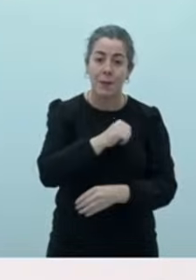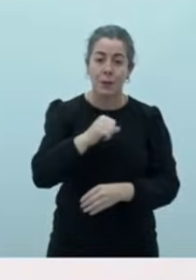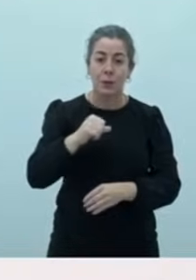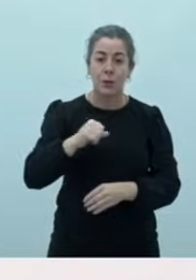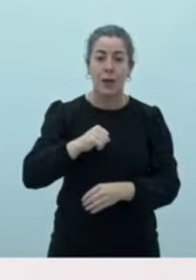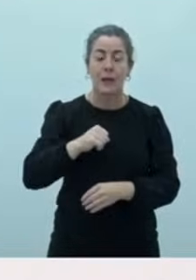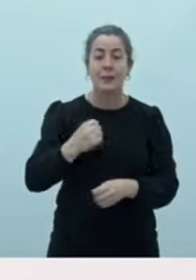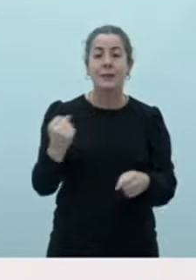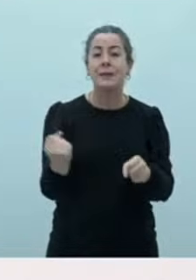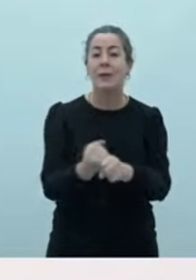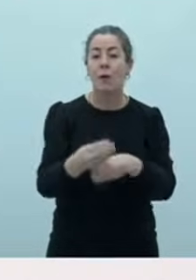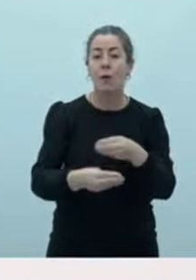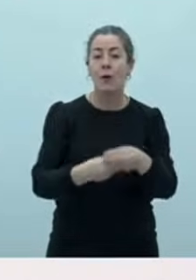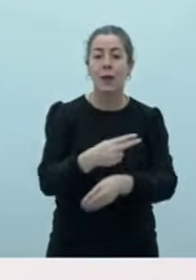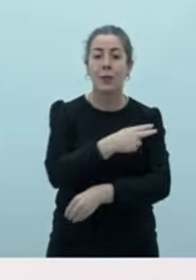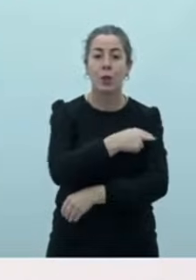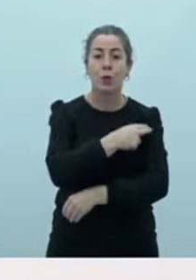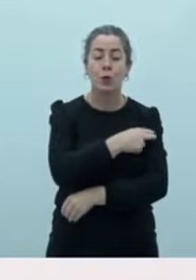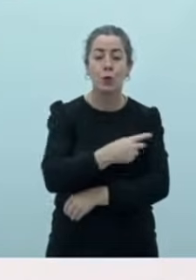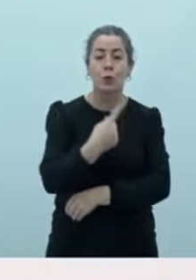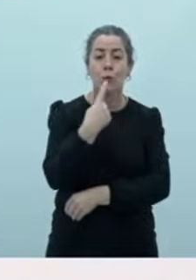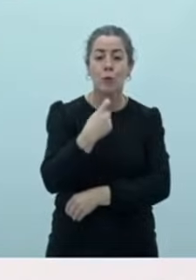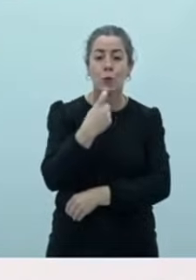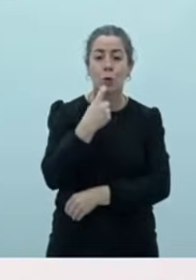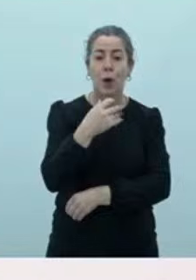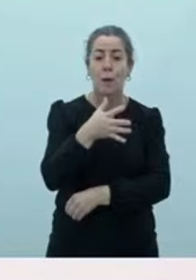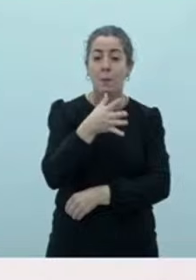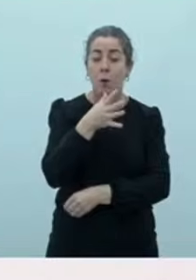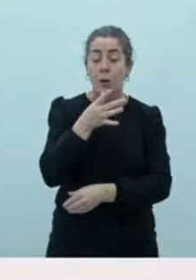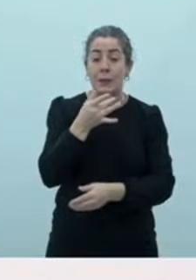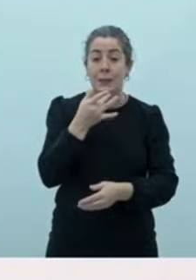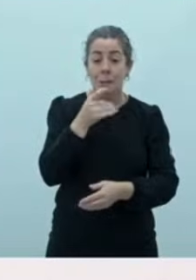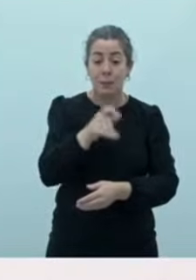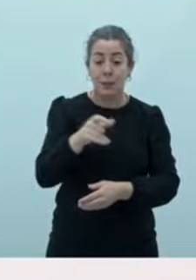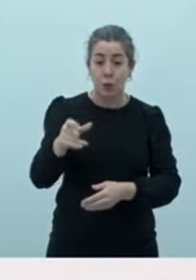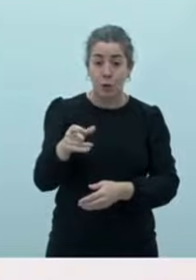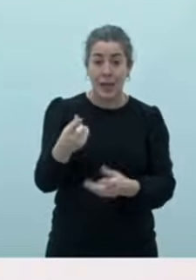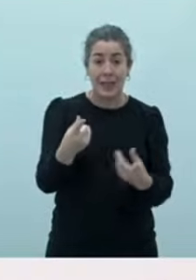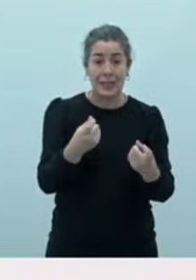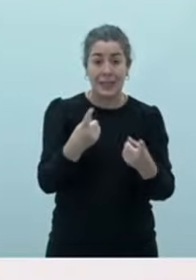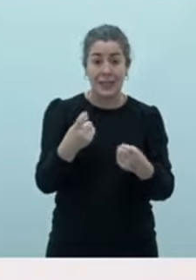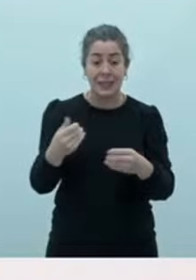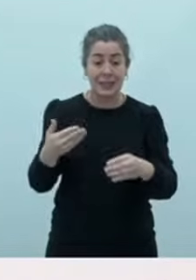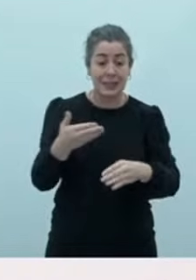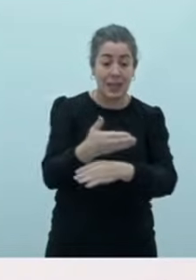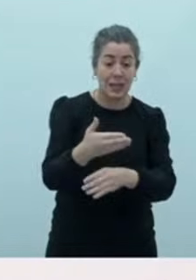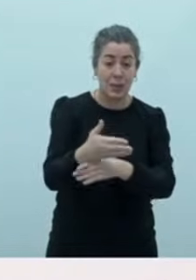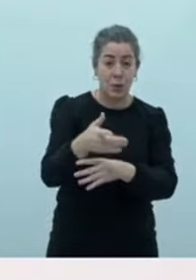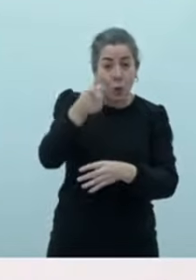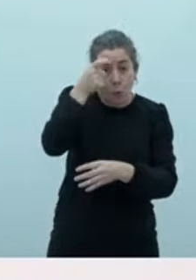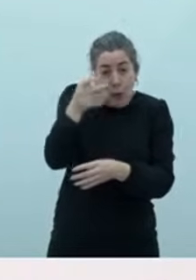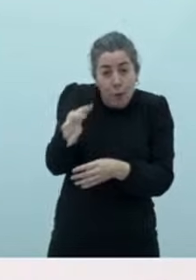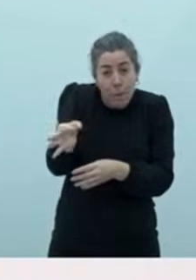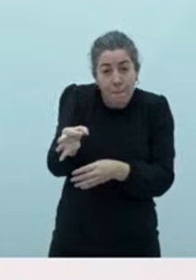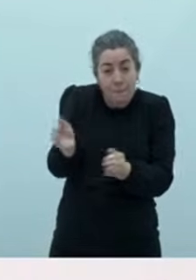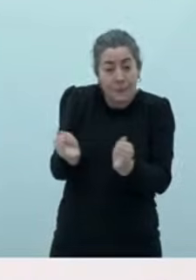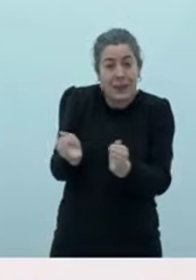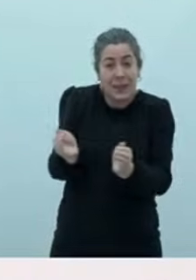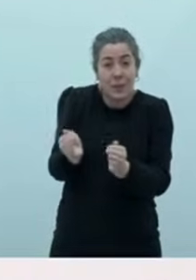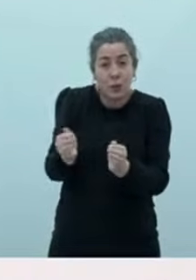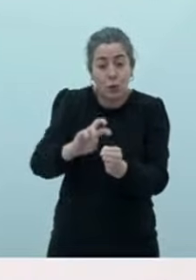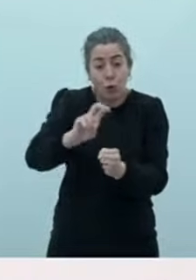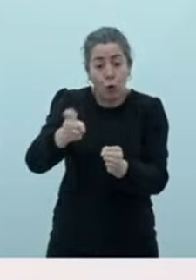Cruz Roja en atender a aquellas personas que tienen que desplazarse desde pedanías y entidades locales